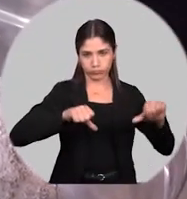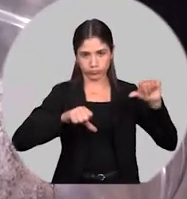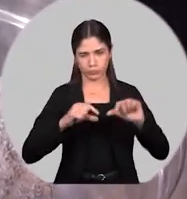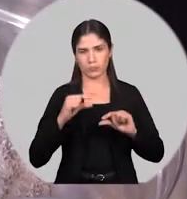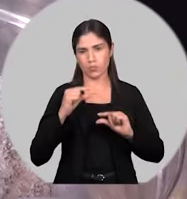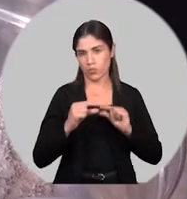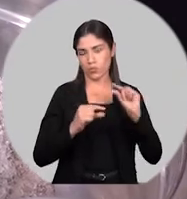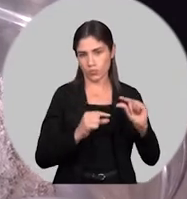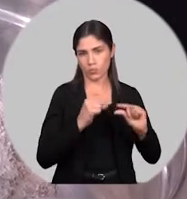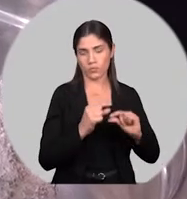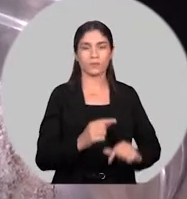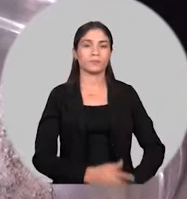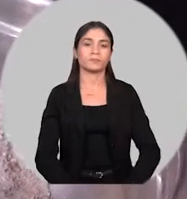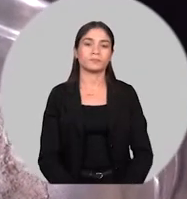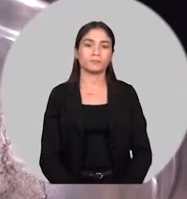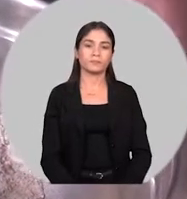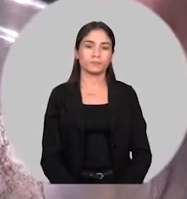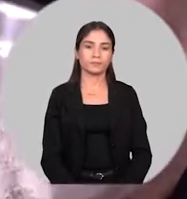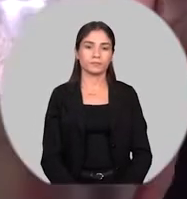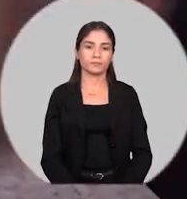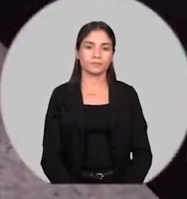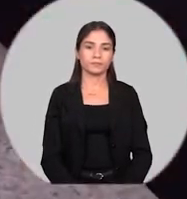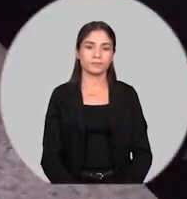De a poquito.